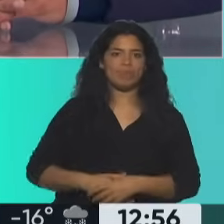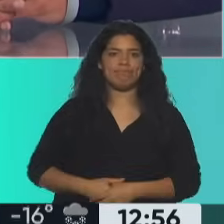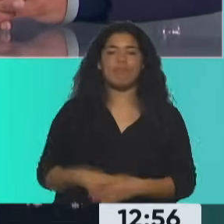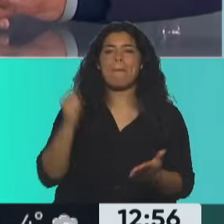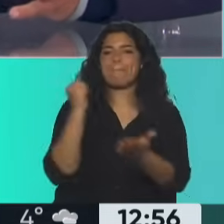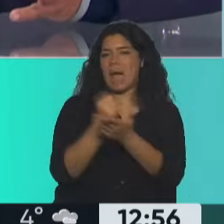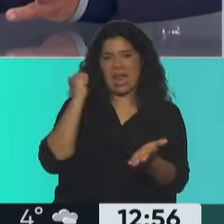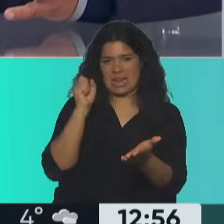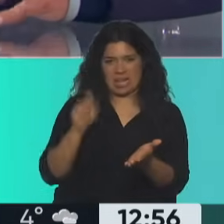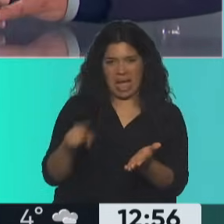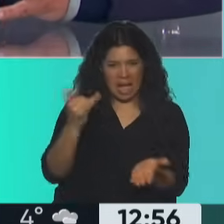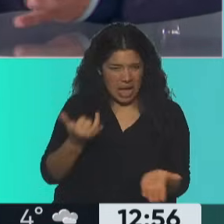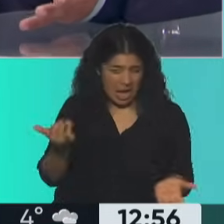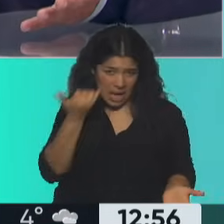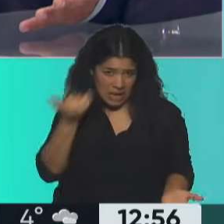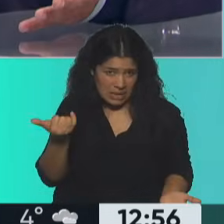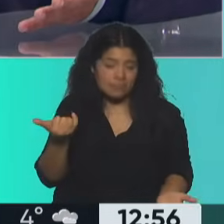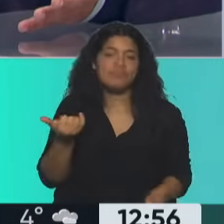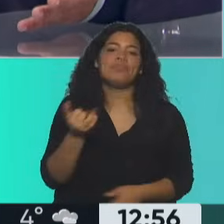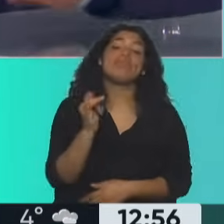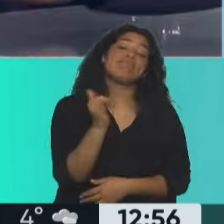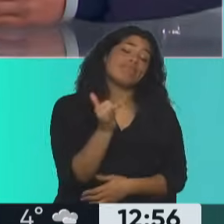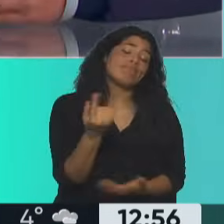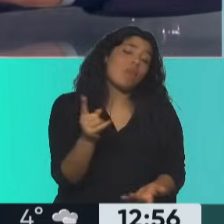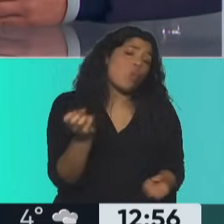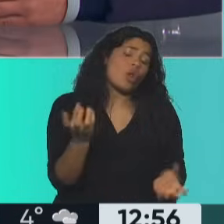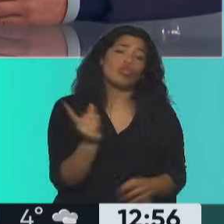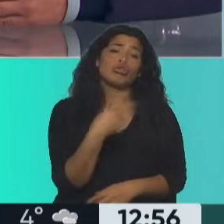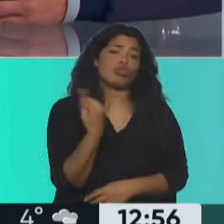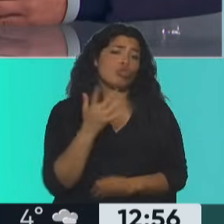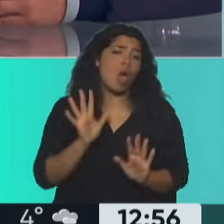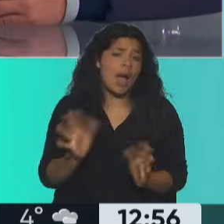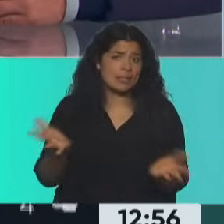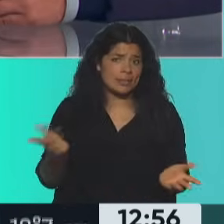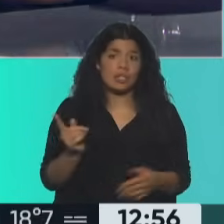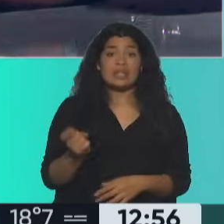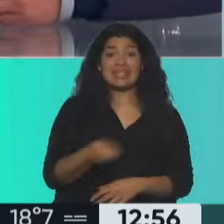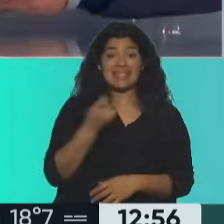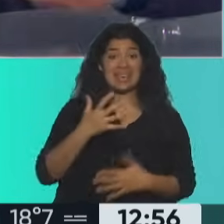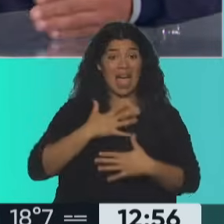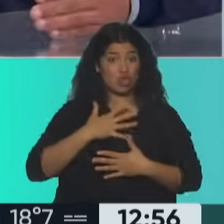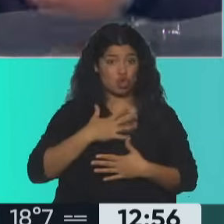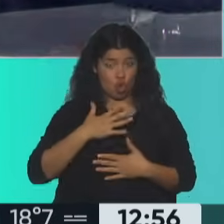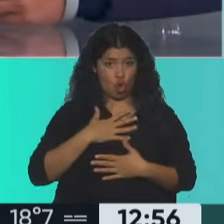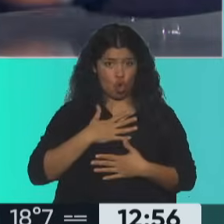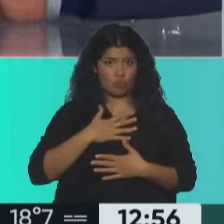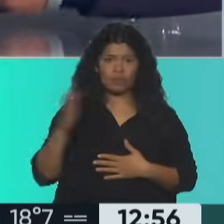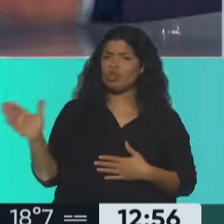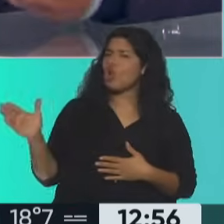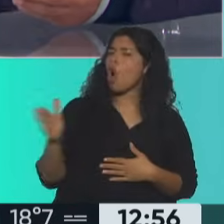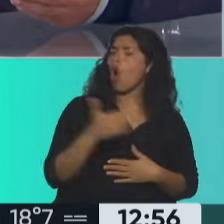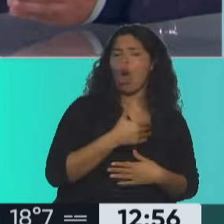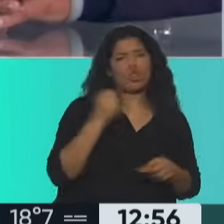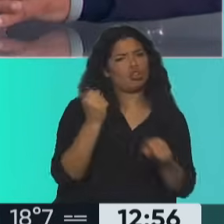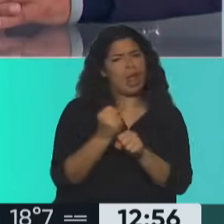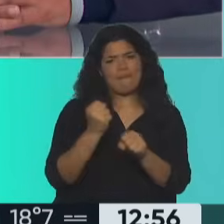estigmatizado No claro Bueno pero nosotros somos los que somos nosotros en nuestro sindicatos trabaja desde el primer al último contándome a mí